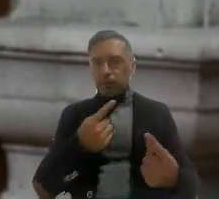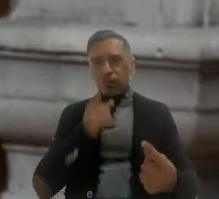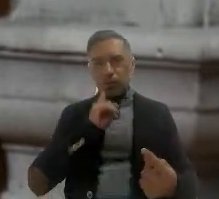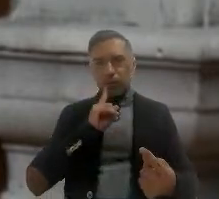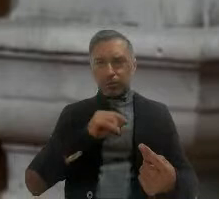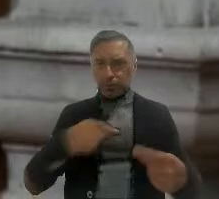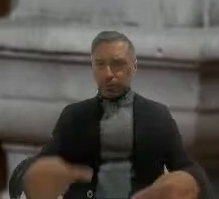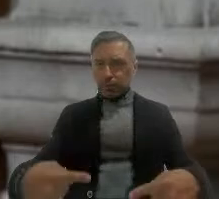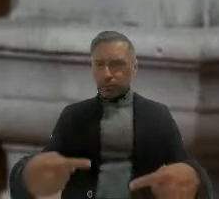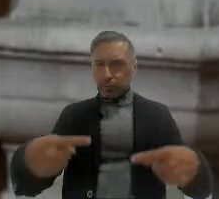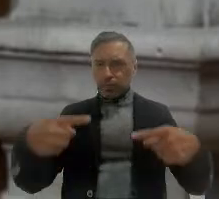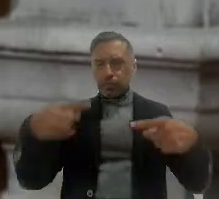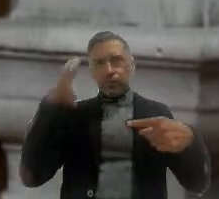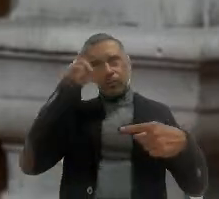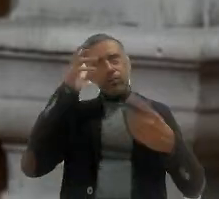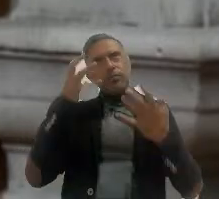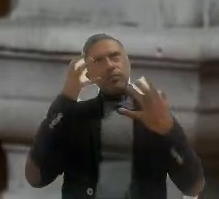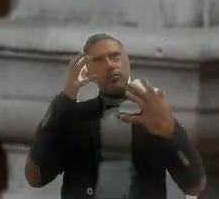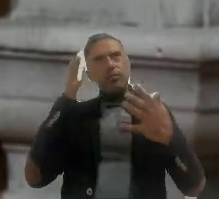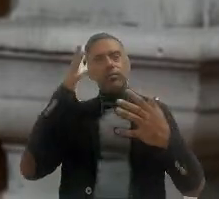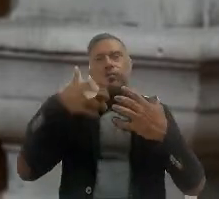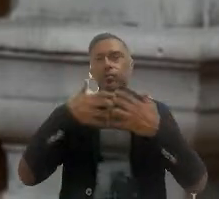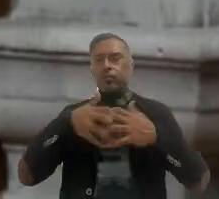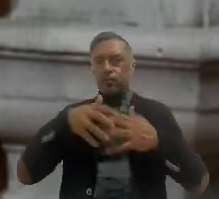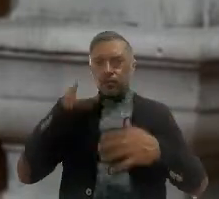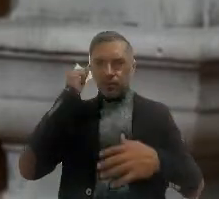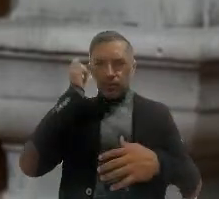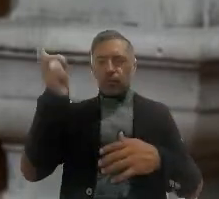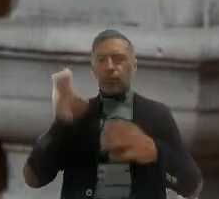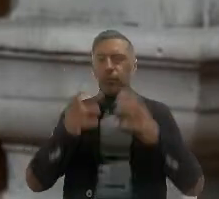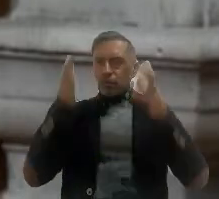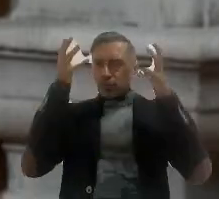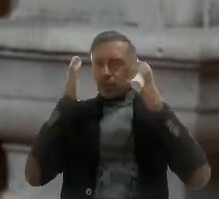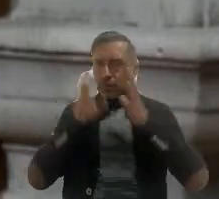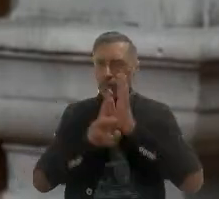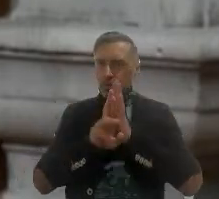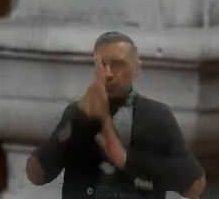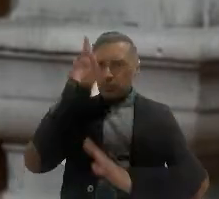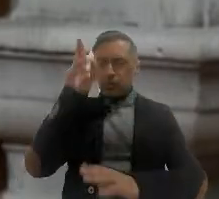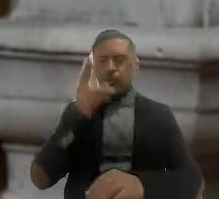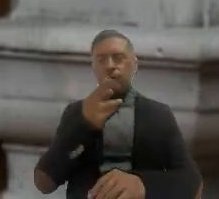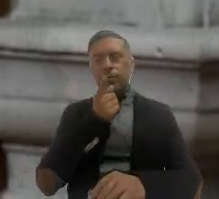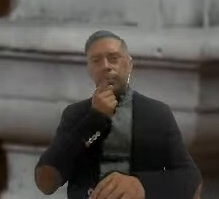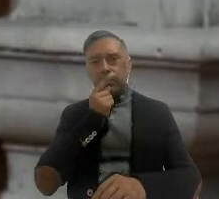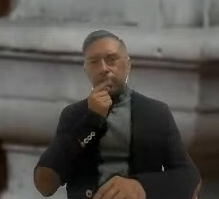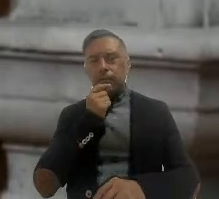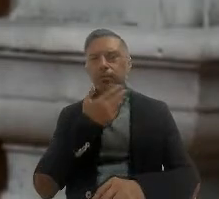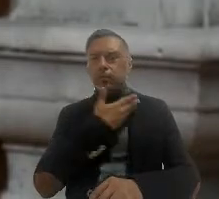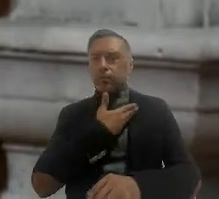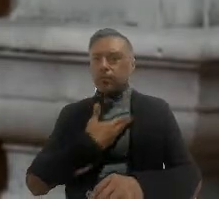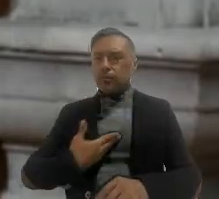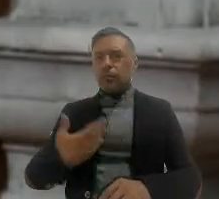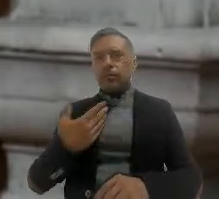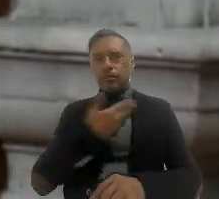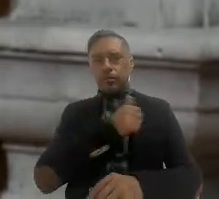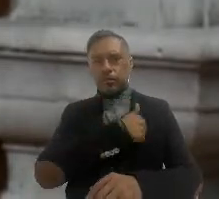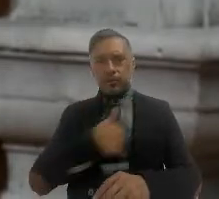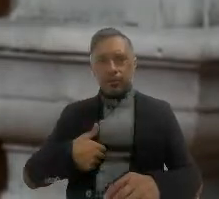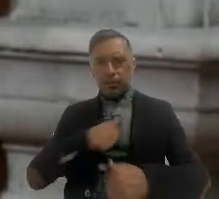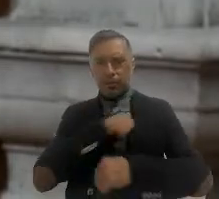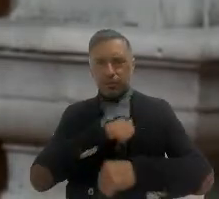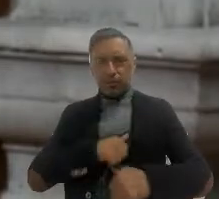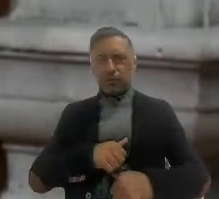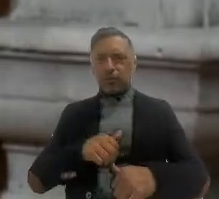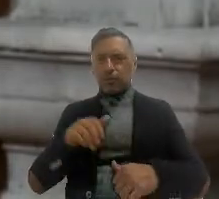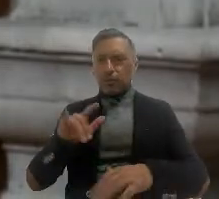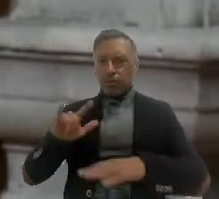empresas, astronautas, ingenieras, policías, presidentas, alcaldesas, pilotas, lo que ellas quieran